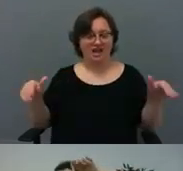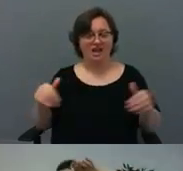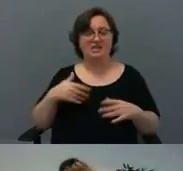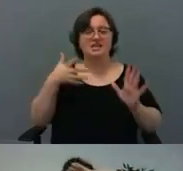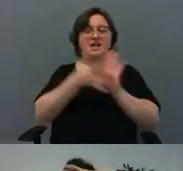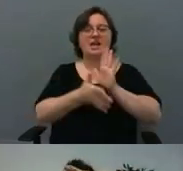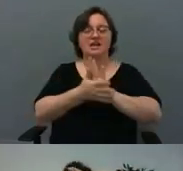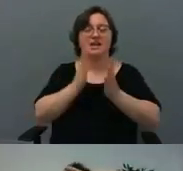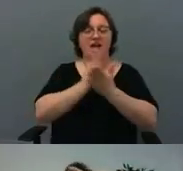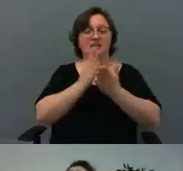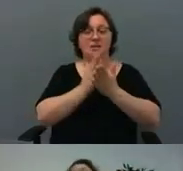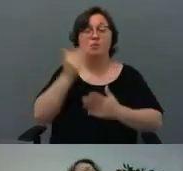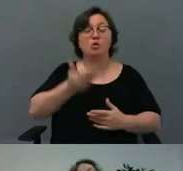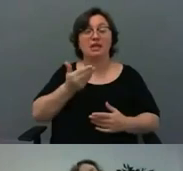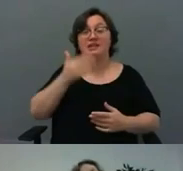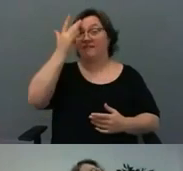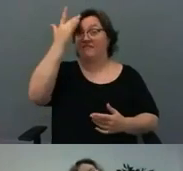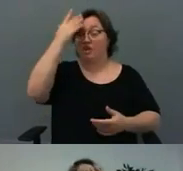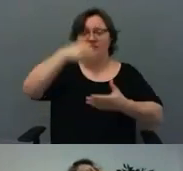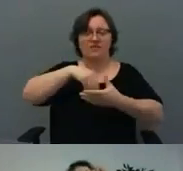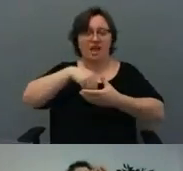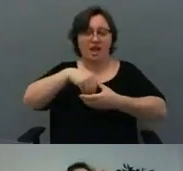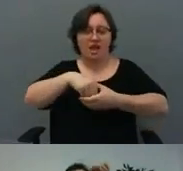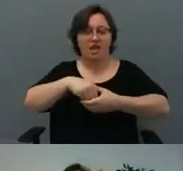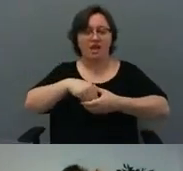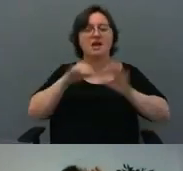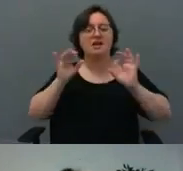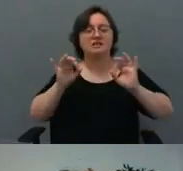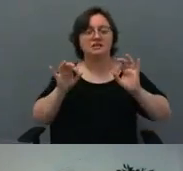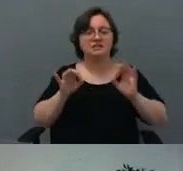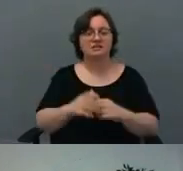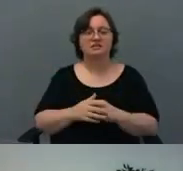yo creo que lo importante es la filosofía, ¿no? La filosofía de...